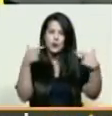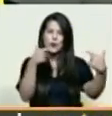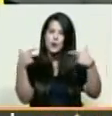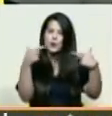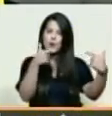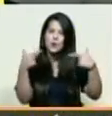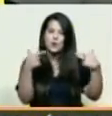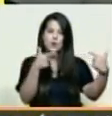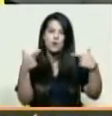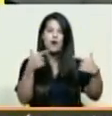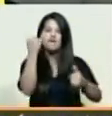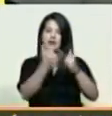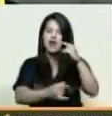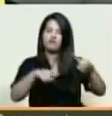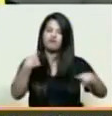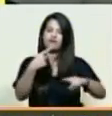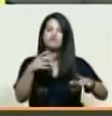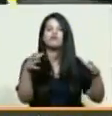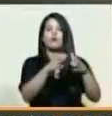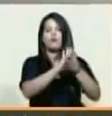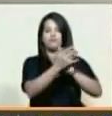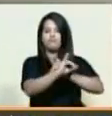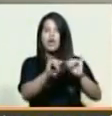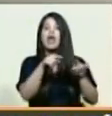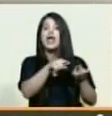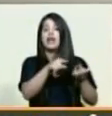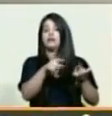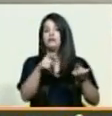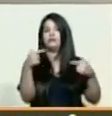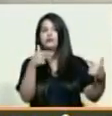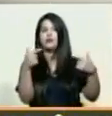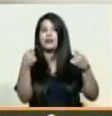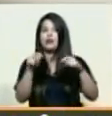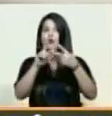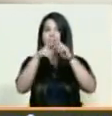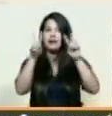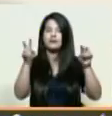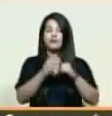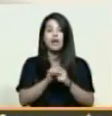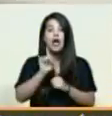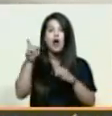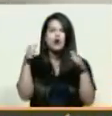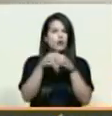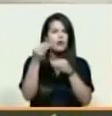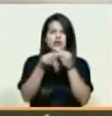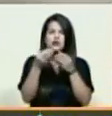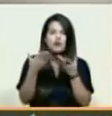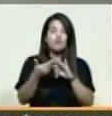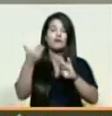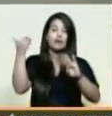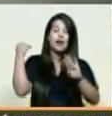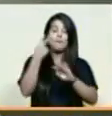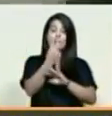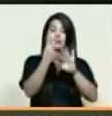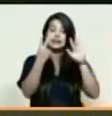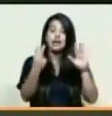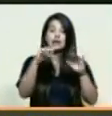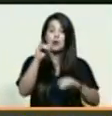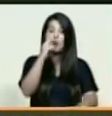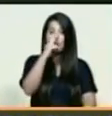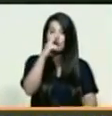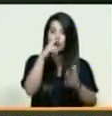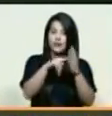de seguridad y mantenimiento de la paz de la República. Este grupo criminal, el pasado 27 de junio